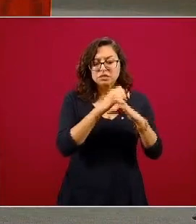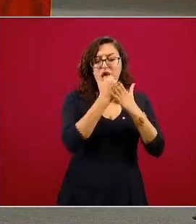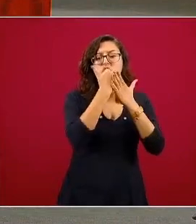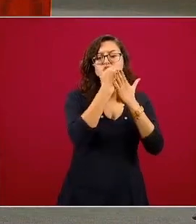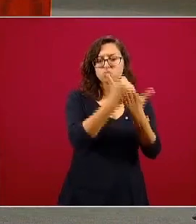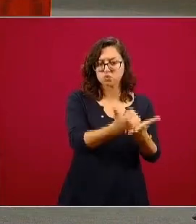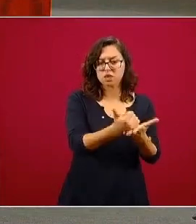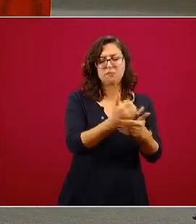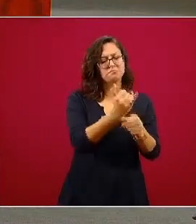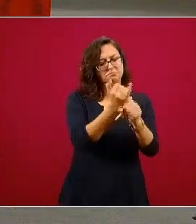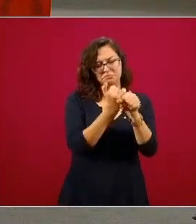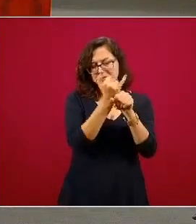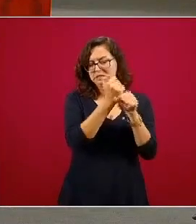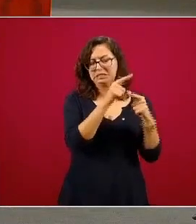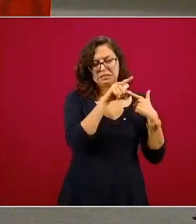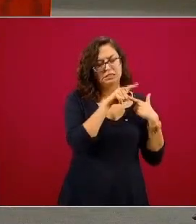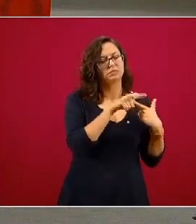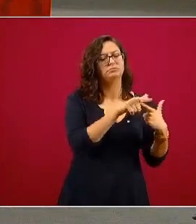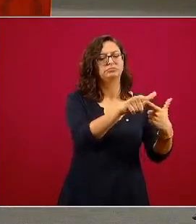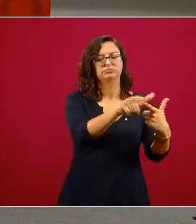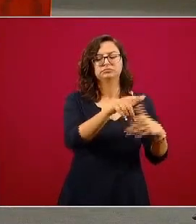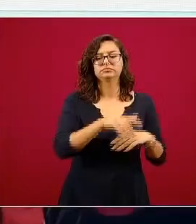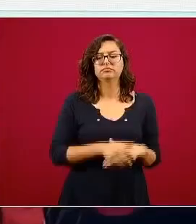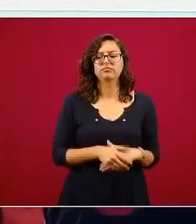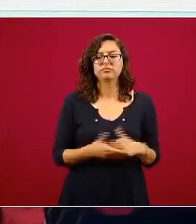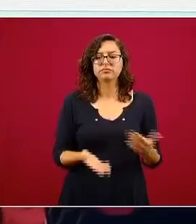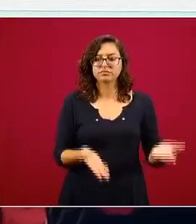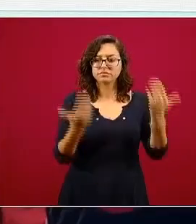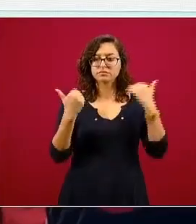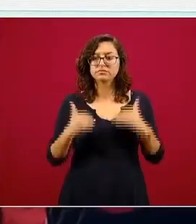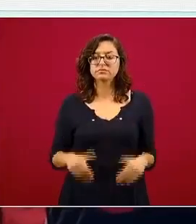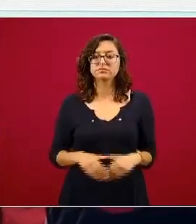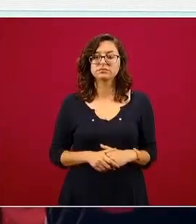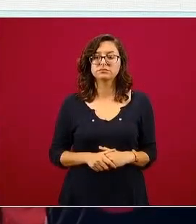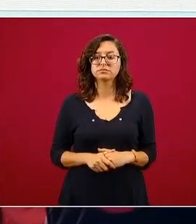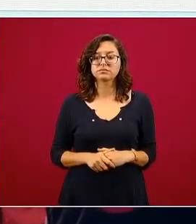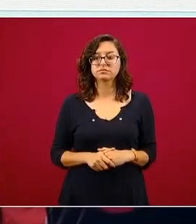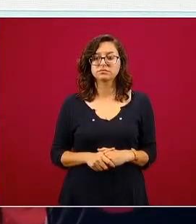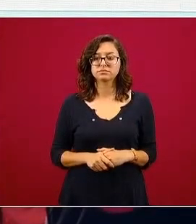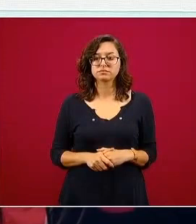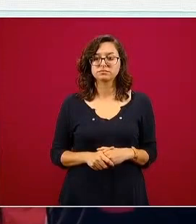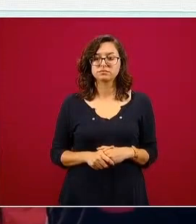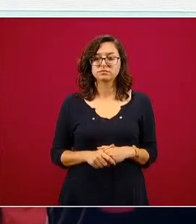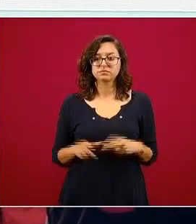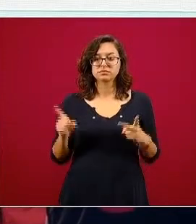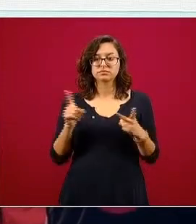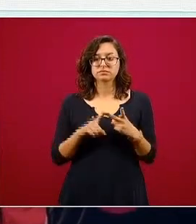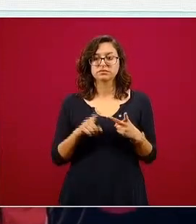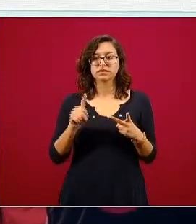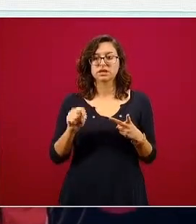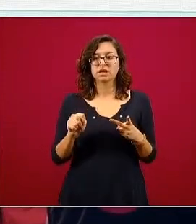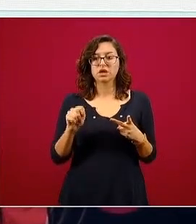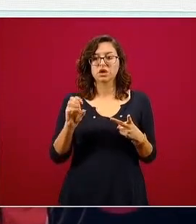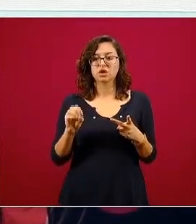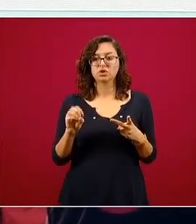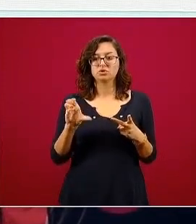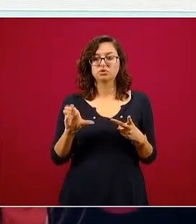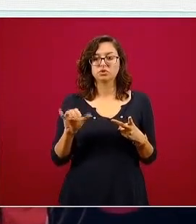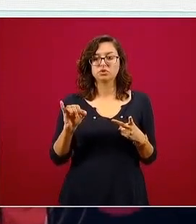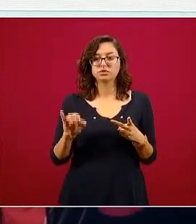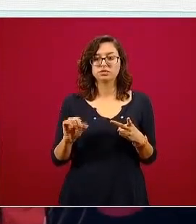sigue haciendo investigación con remdesivir. La siguiente, por favor. El